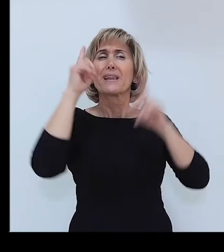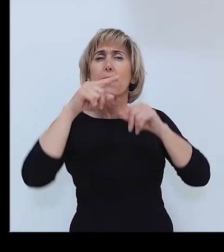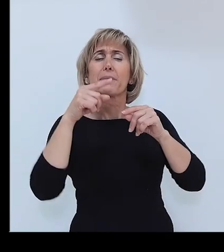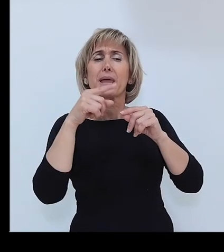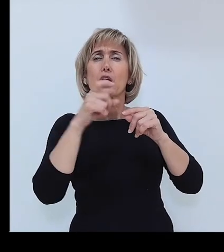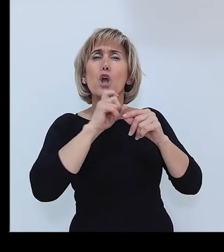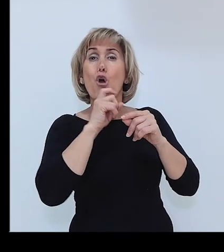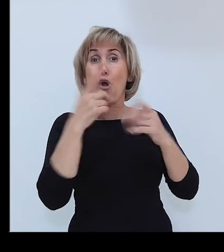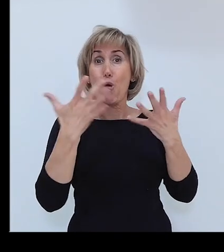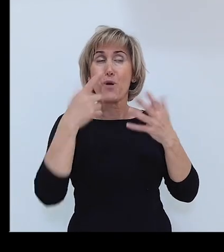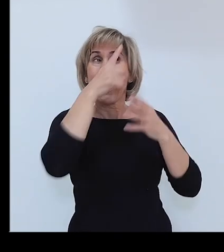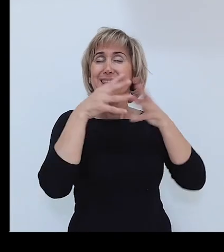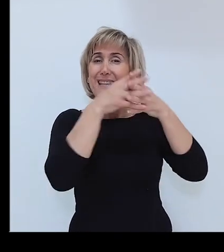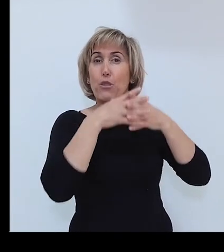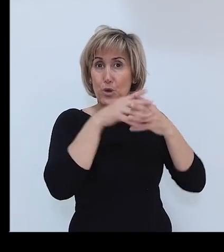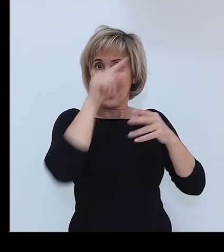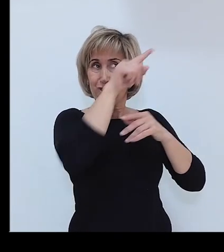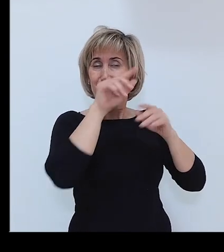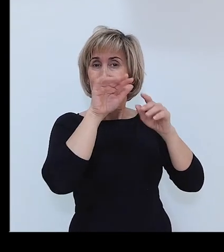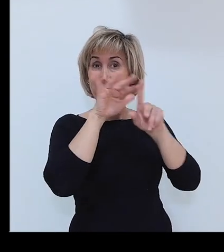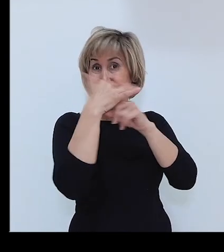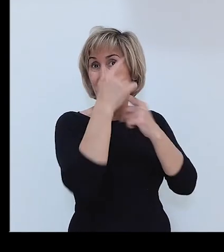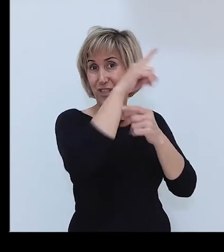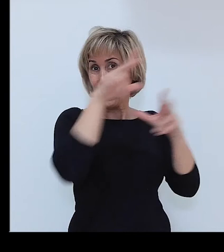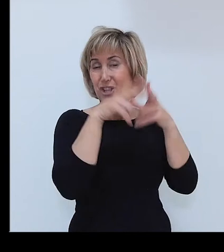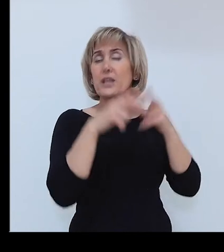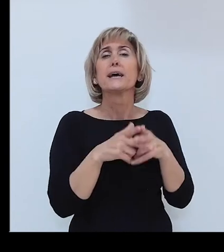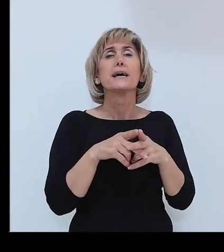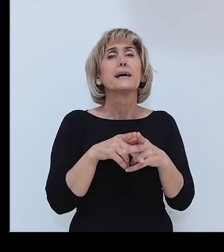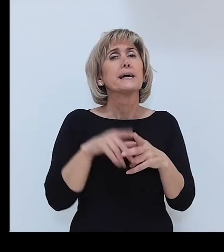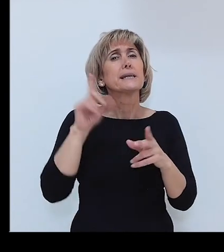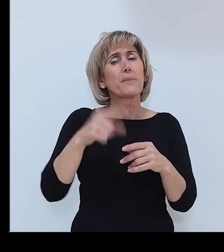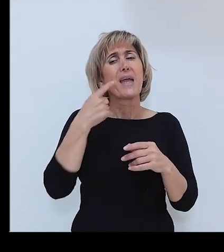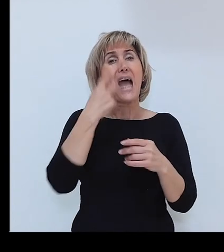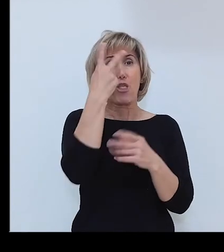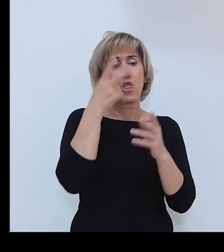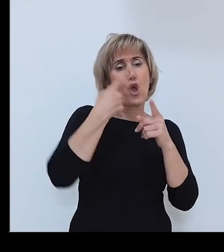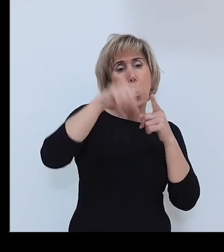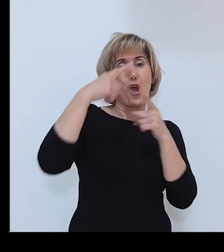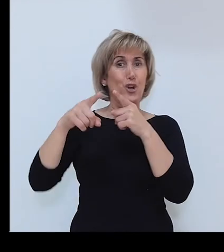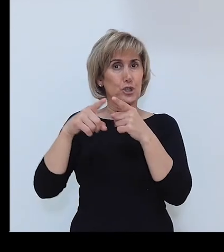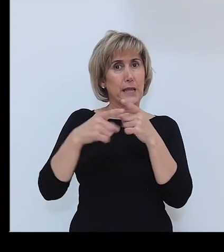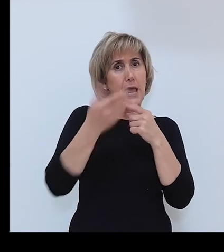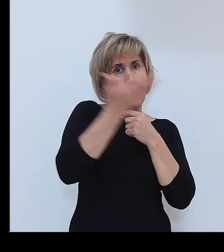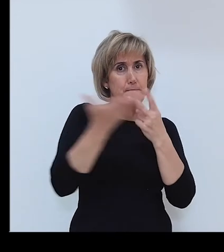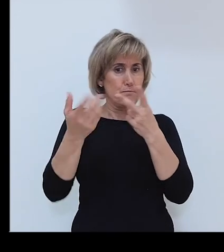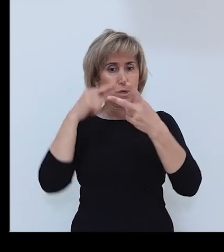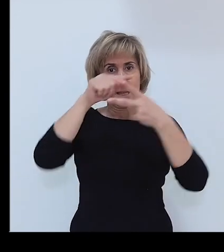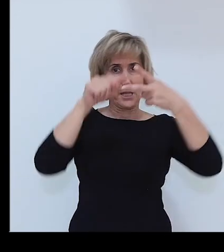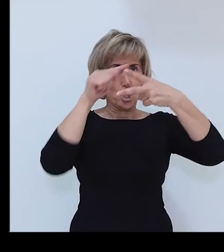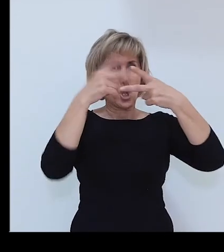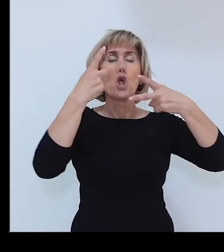Tocqueville, cuando habla que también fue un observador de lo que ocurría en Estados Unidos,